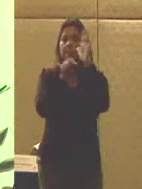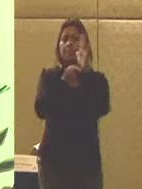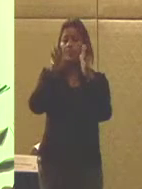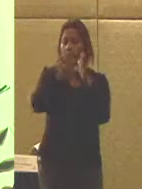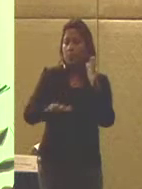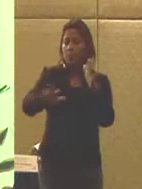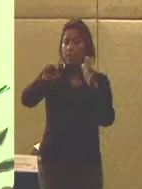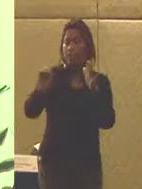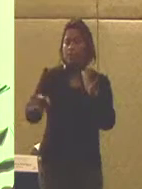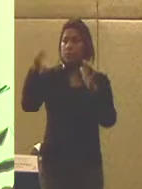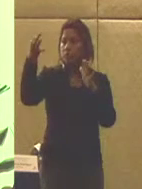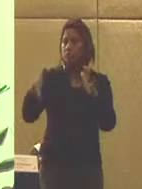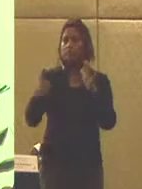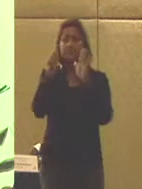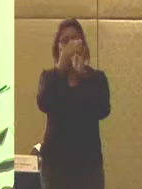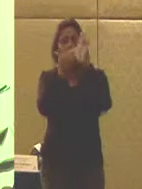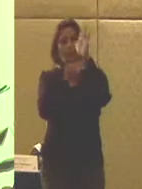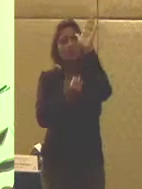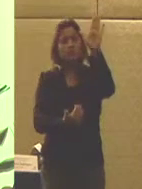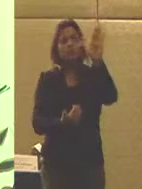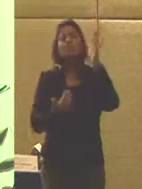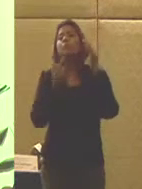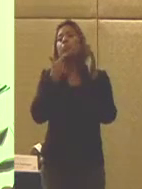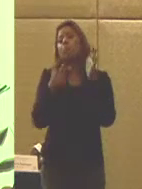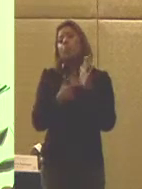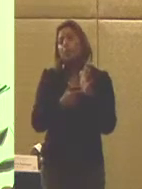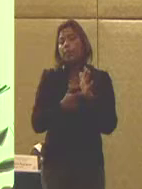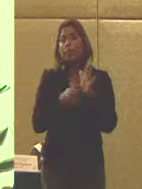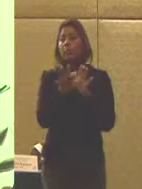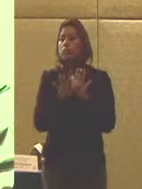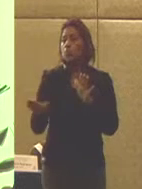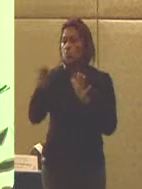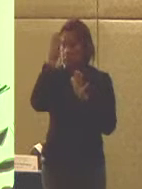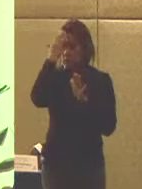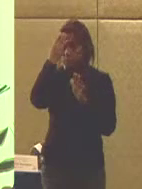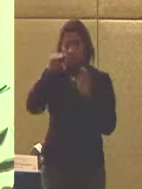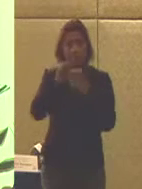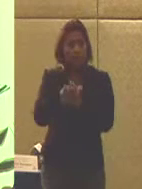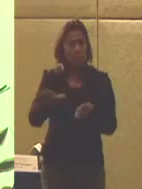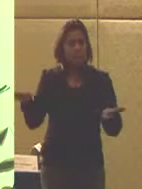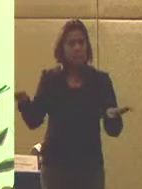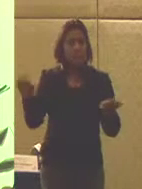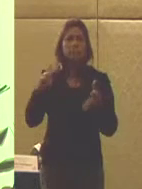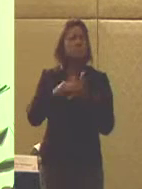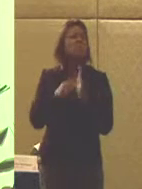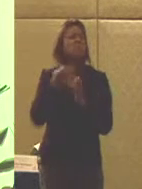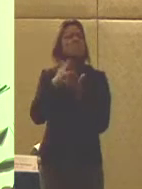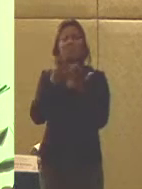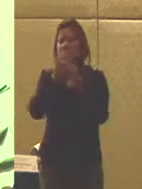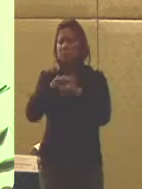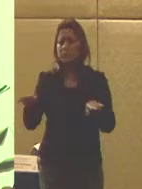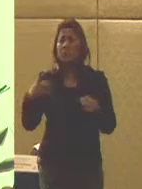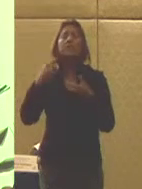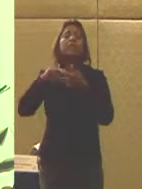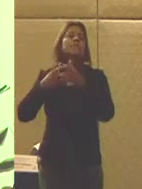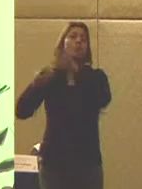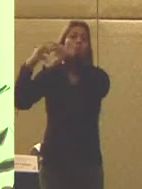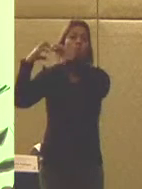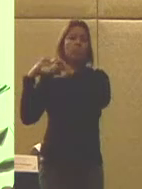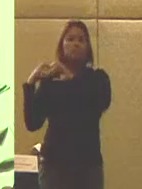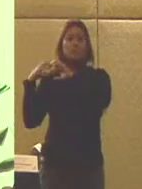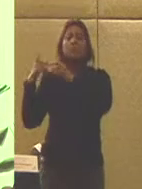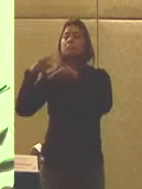específica, sobre todo de tipo transversal, es decir, que consideran una obligación de los diferentes sectores